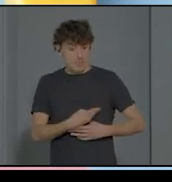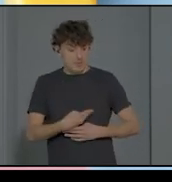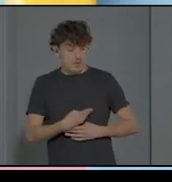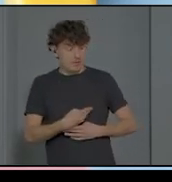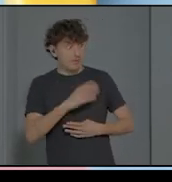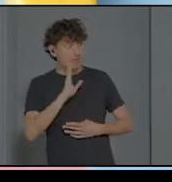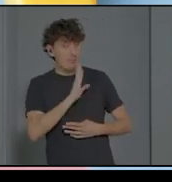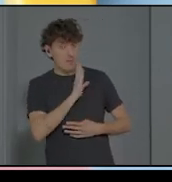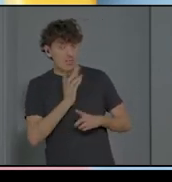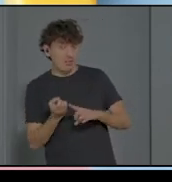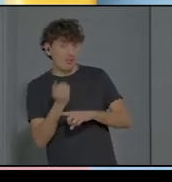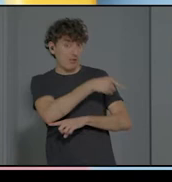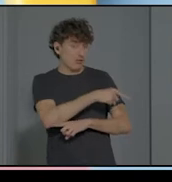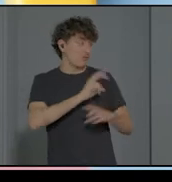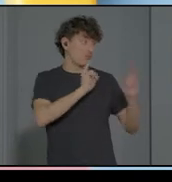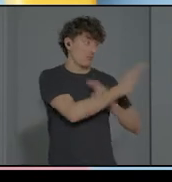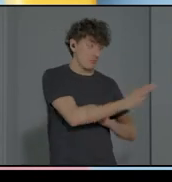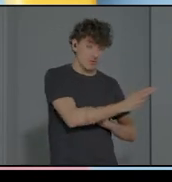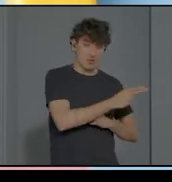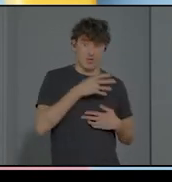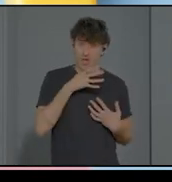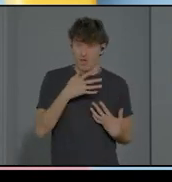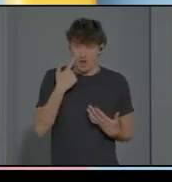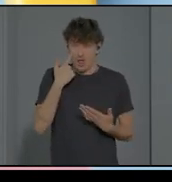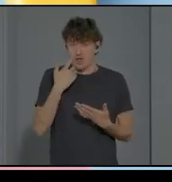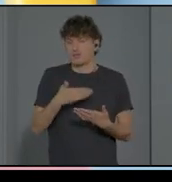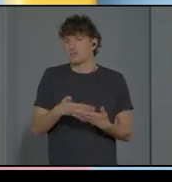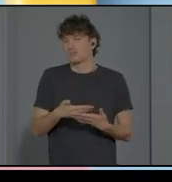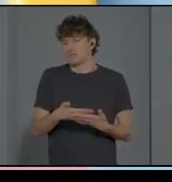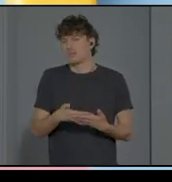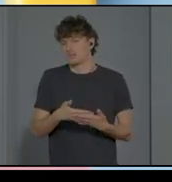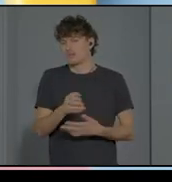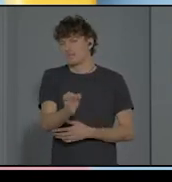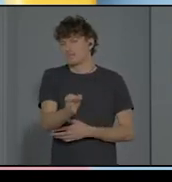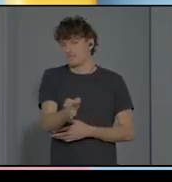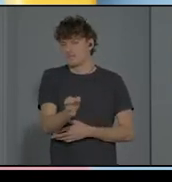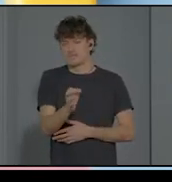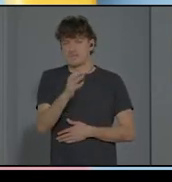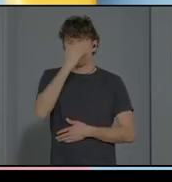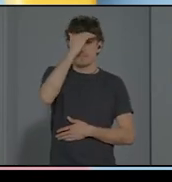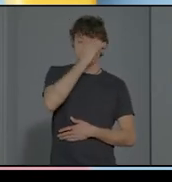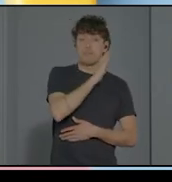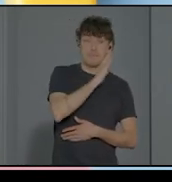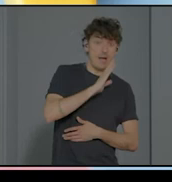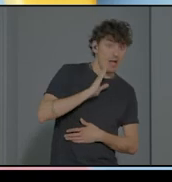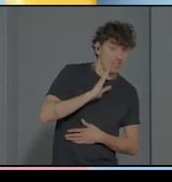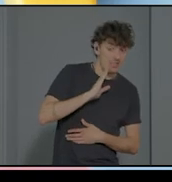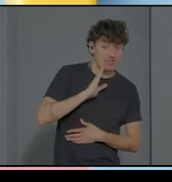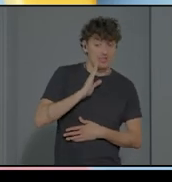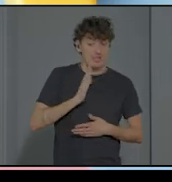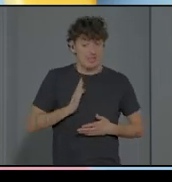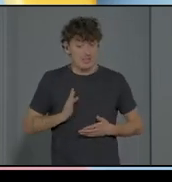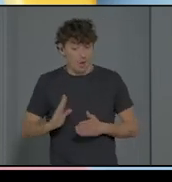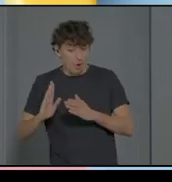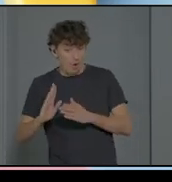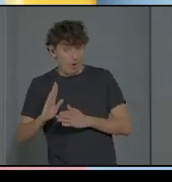si efectivamente la madre y el niño están sincronizados entre sí, que es lo que más nos interesa